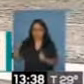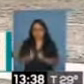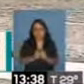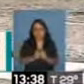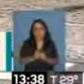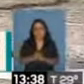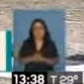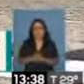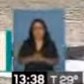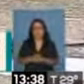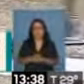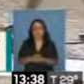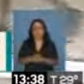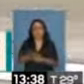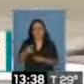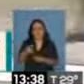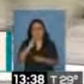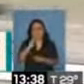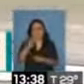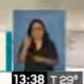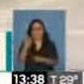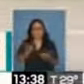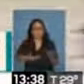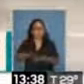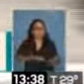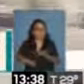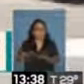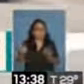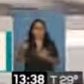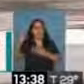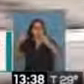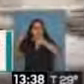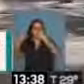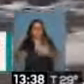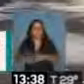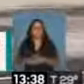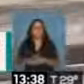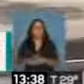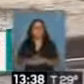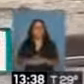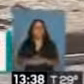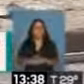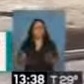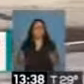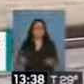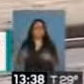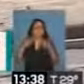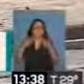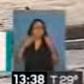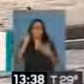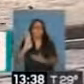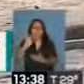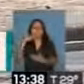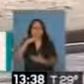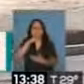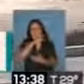pueda eh eso ha sido lindo Porque ha sido una convivencia una capacitación y y bueno y un agradecimiento al club l edema